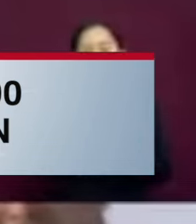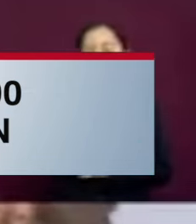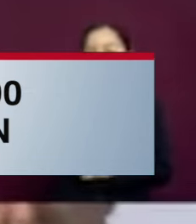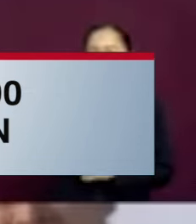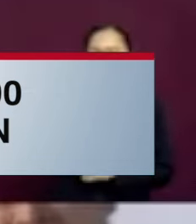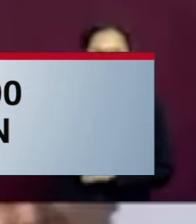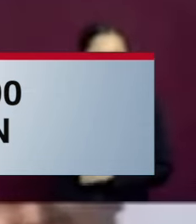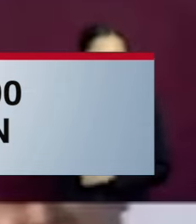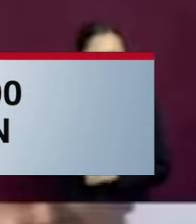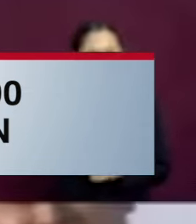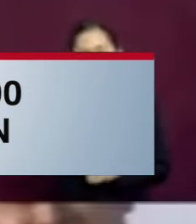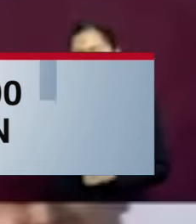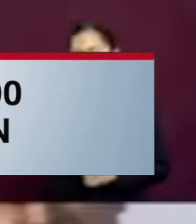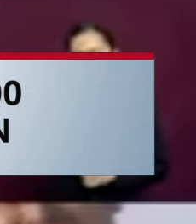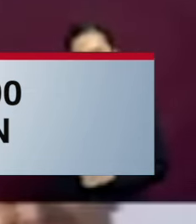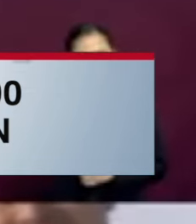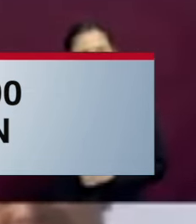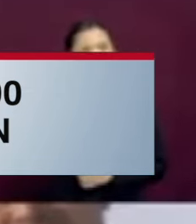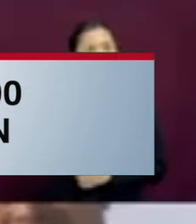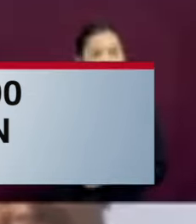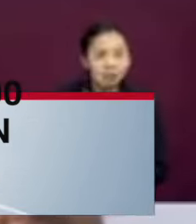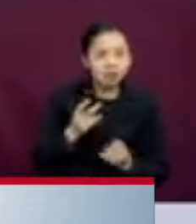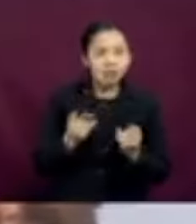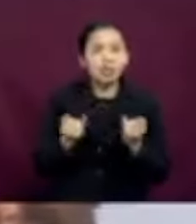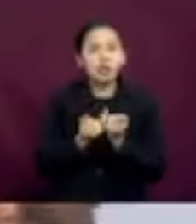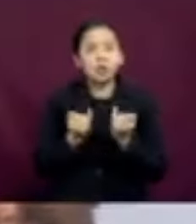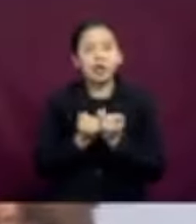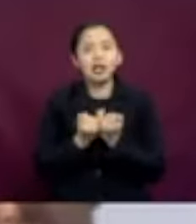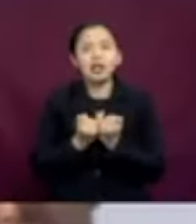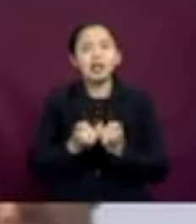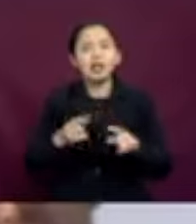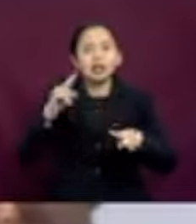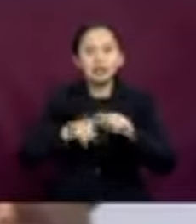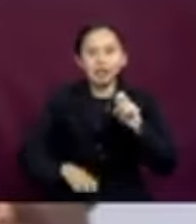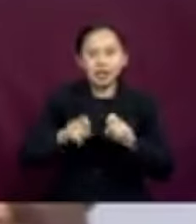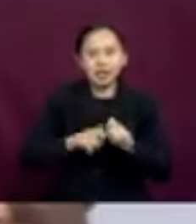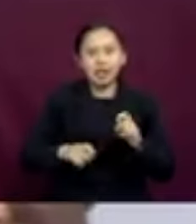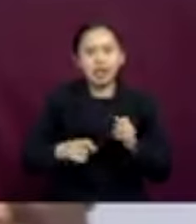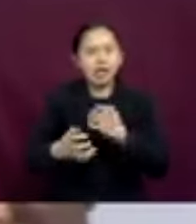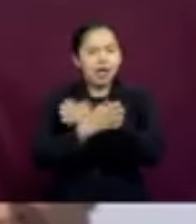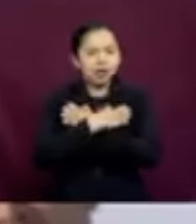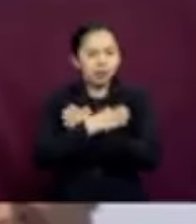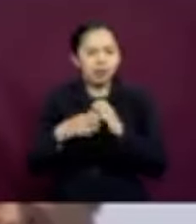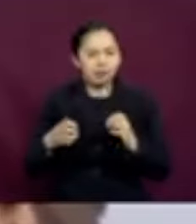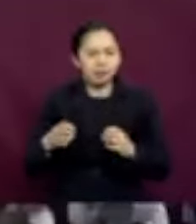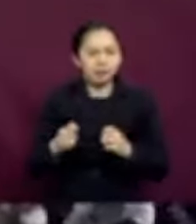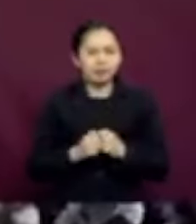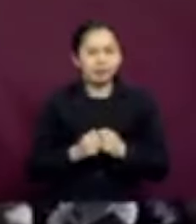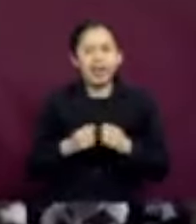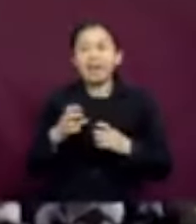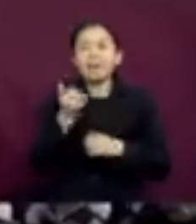mujeres la morenista retomó la idea del presidente Andrés Manuel López Obrador cuando asumió la presidencia el 1 de diciembre de